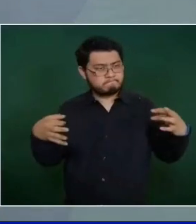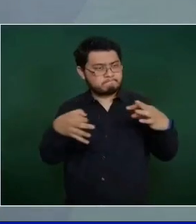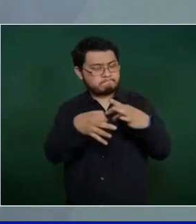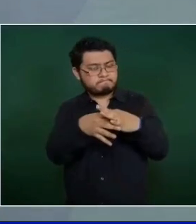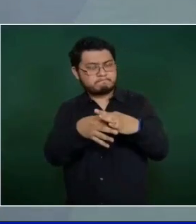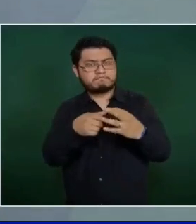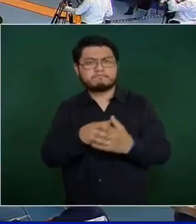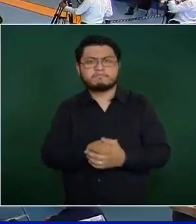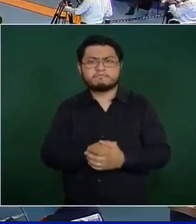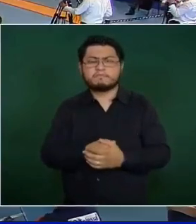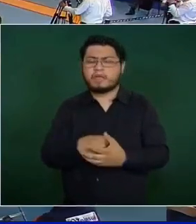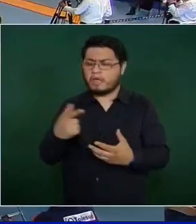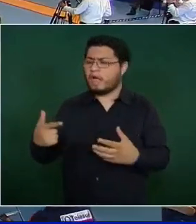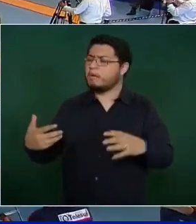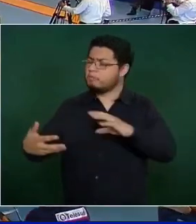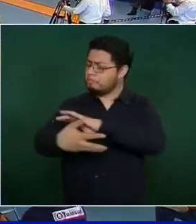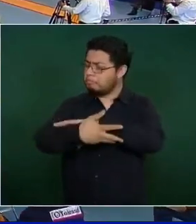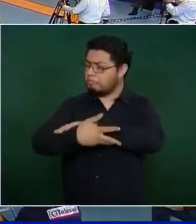la simulación.